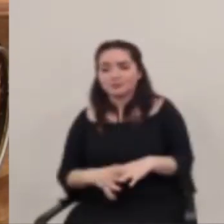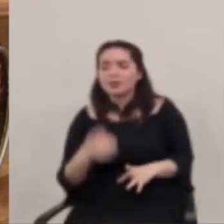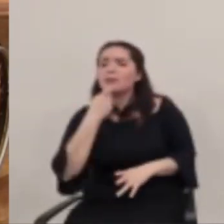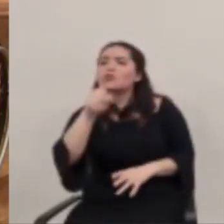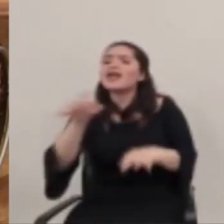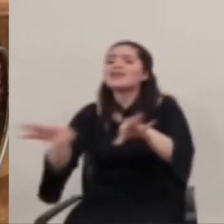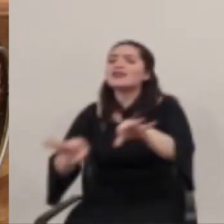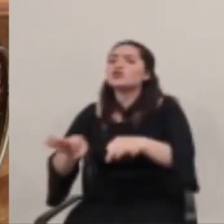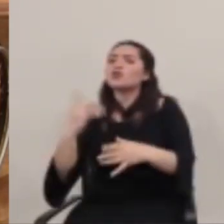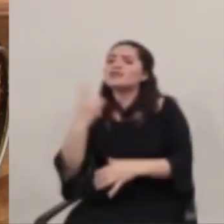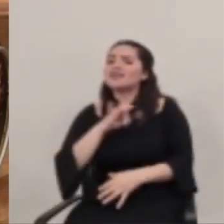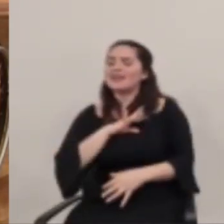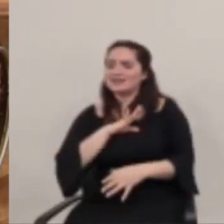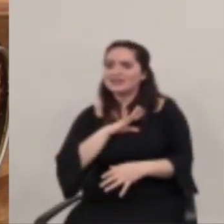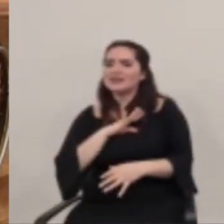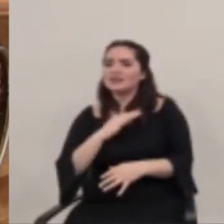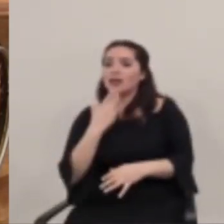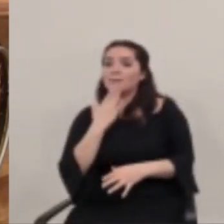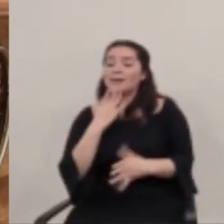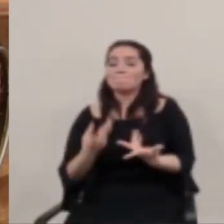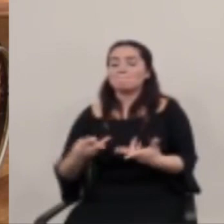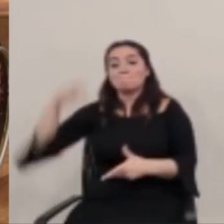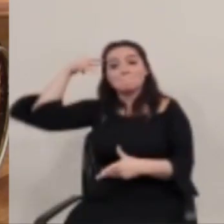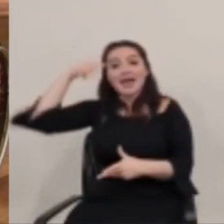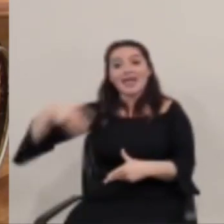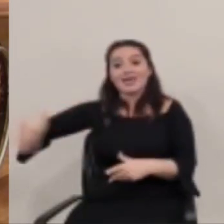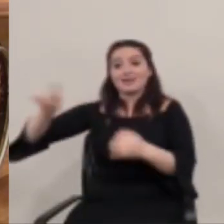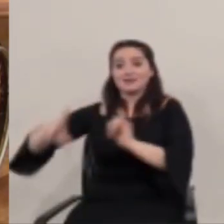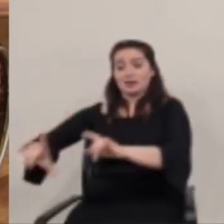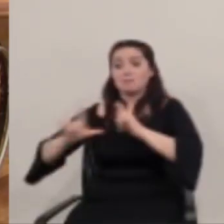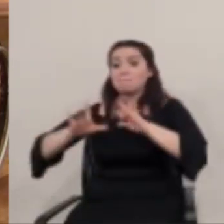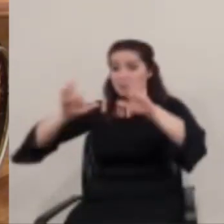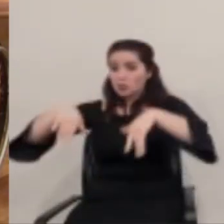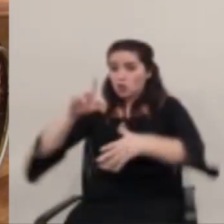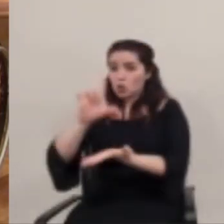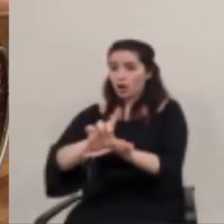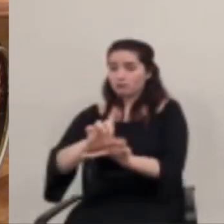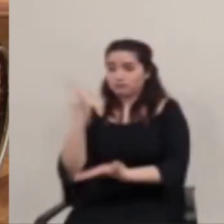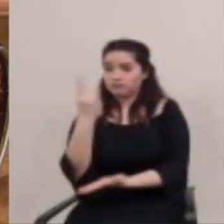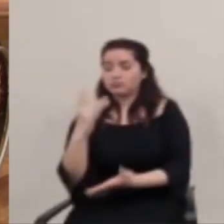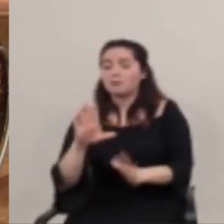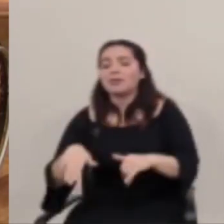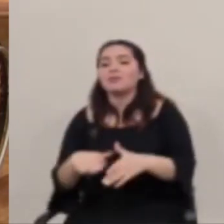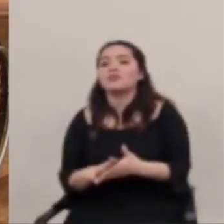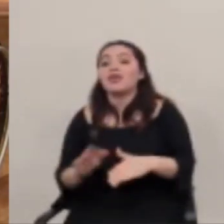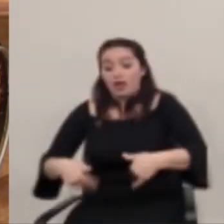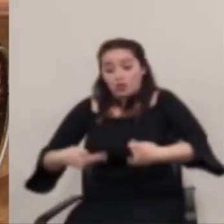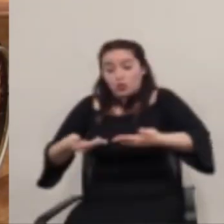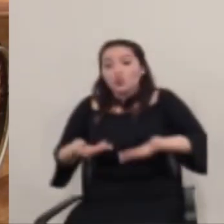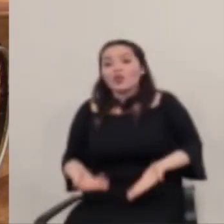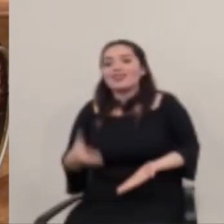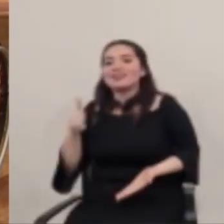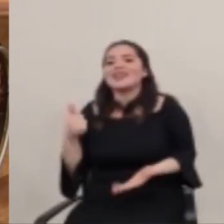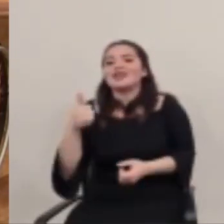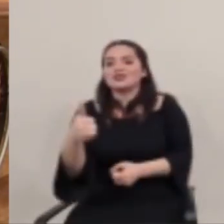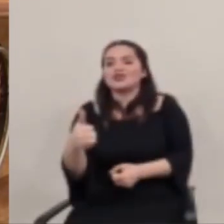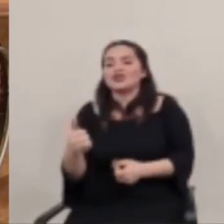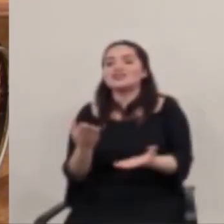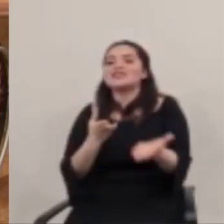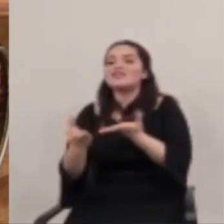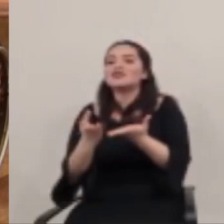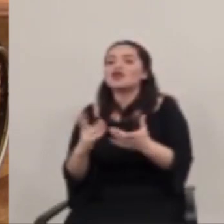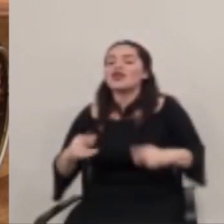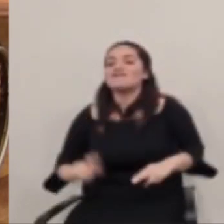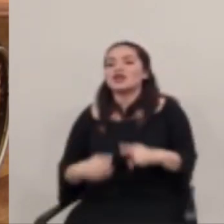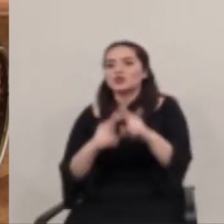Universidad de Chile, también eres egresada, un magíster en hábitat residencial de la misma casa de estudio, y actualmente estás trabajando en la Dirección de Servicios de Infraestructura